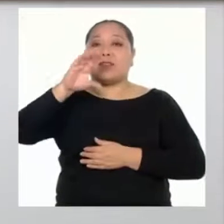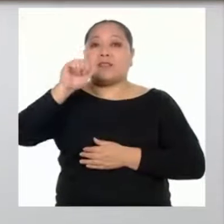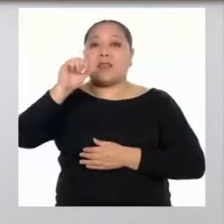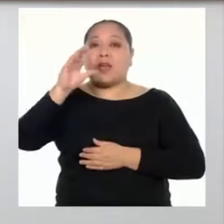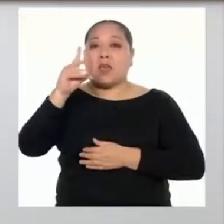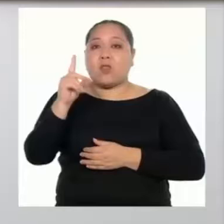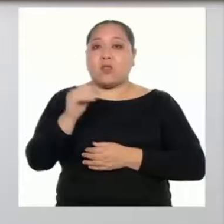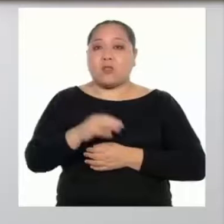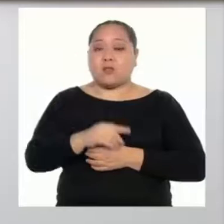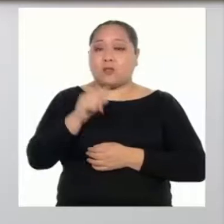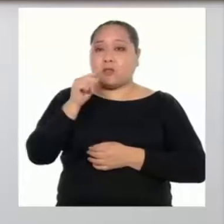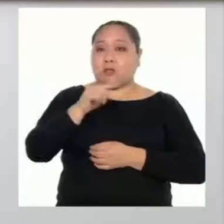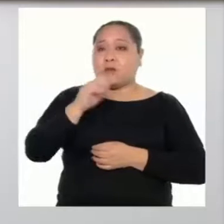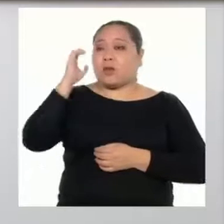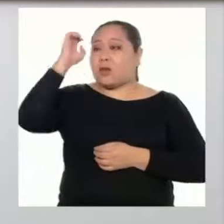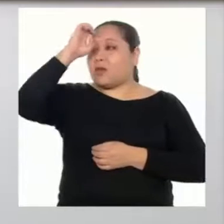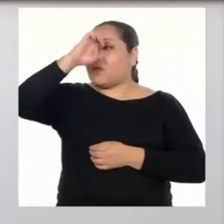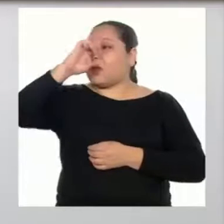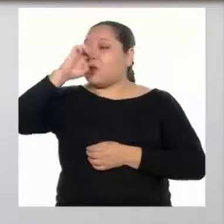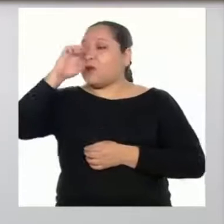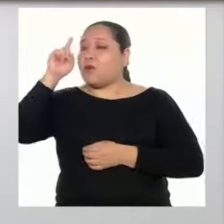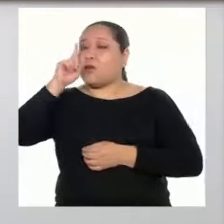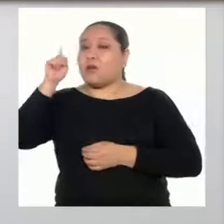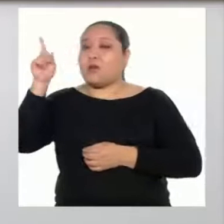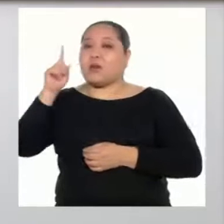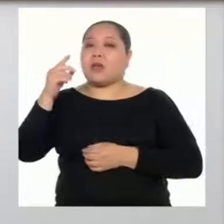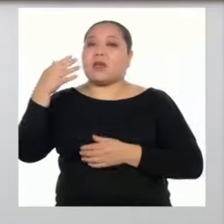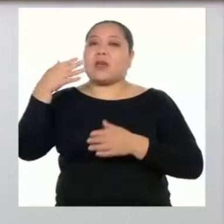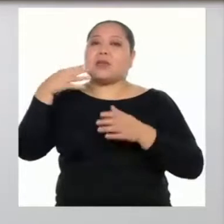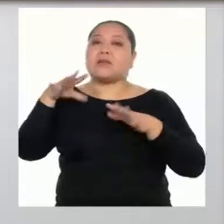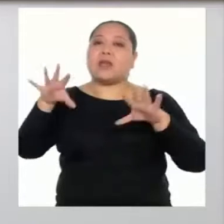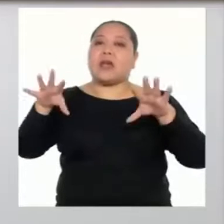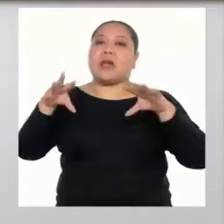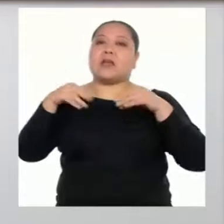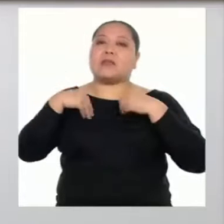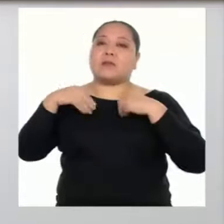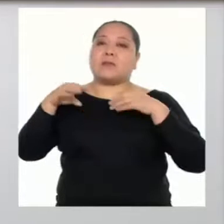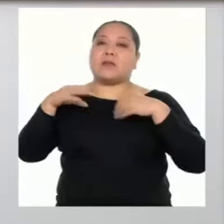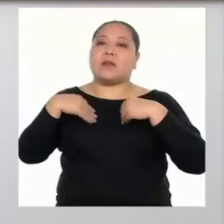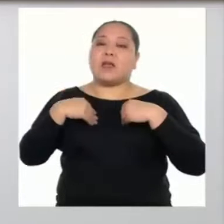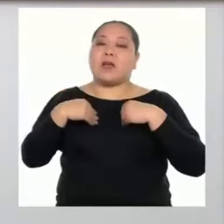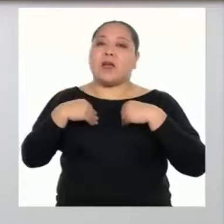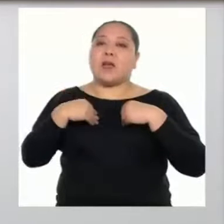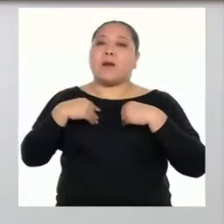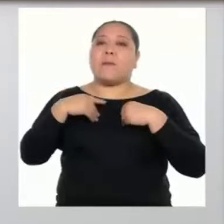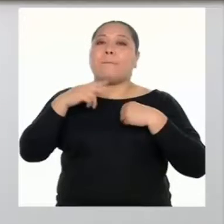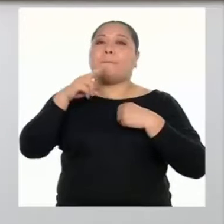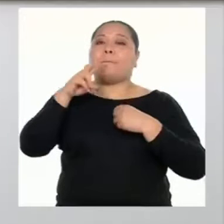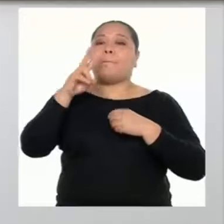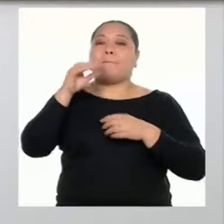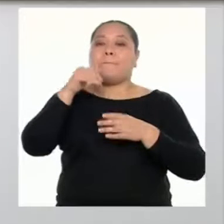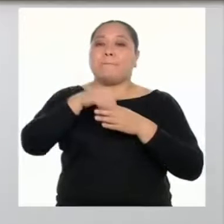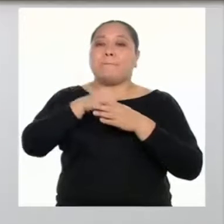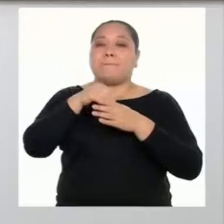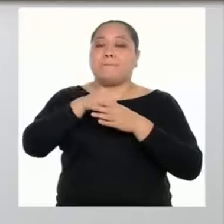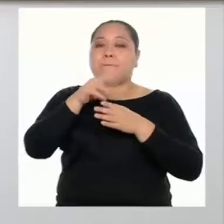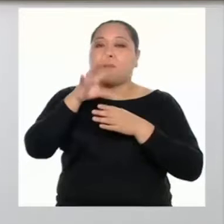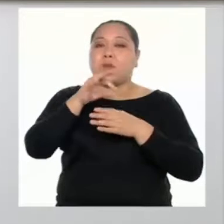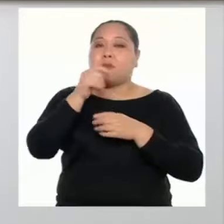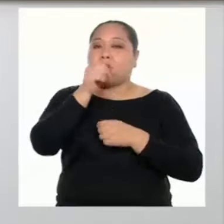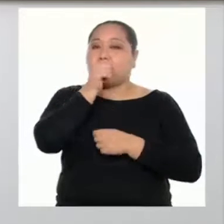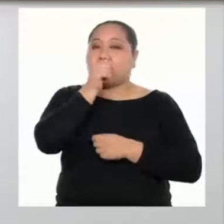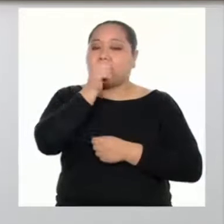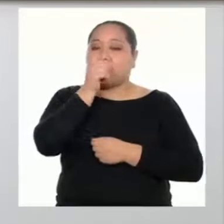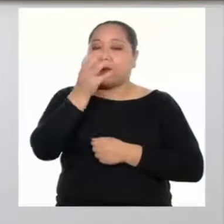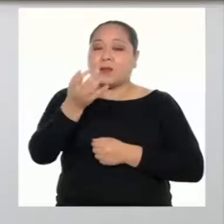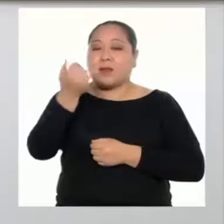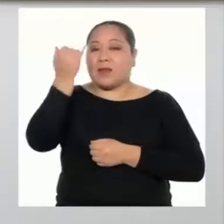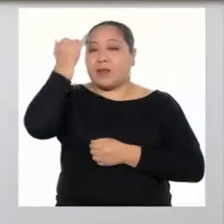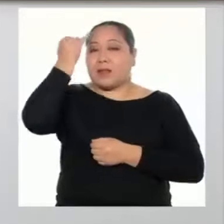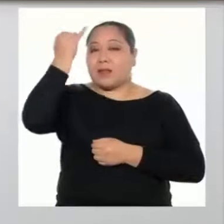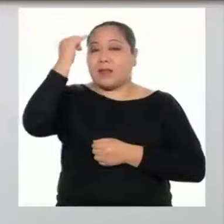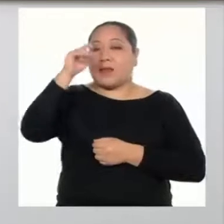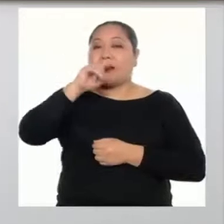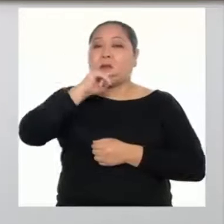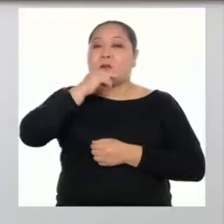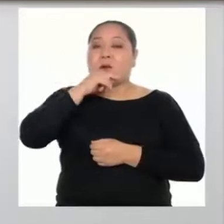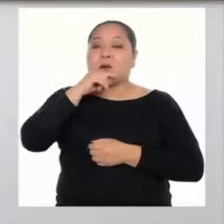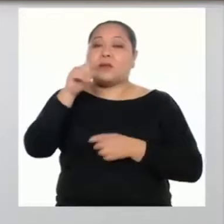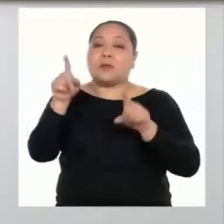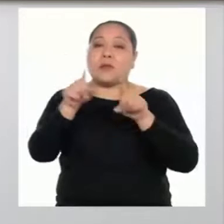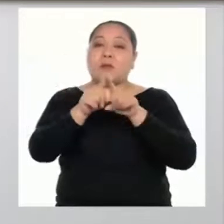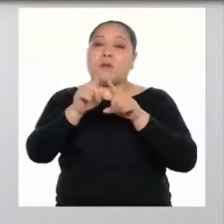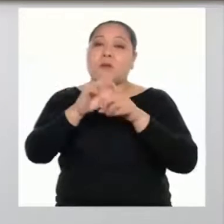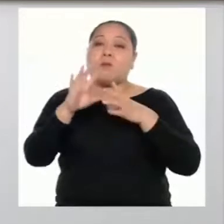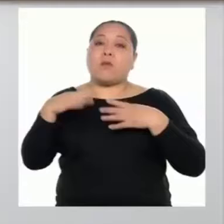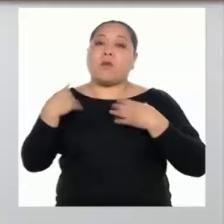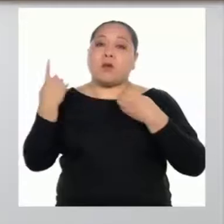el caso de Europa, ellas accedían a votos privados. Sin embargo, la idea de que las mujeres